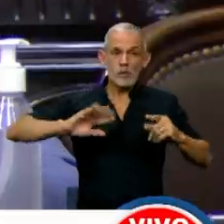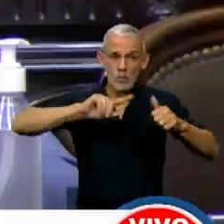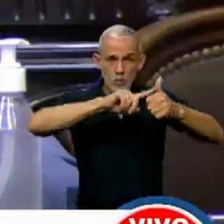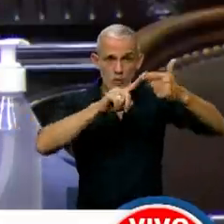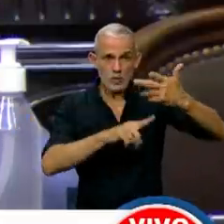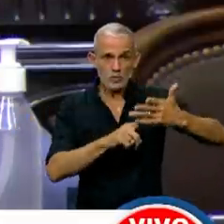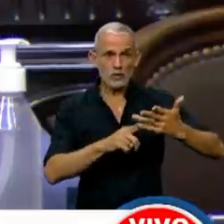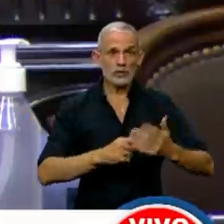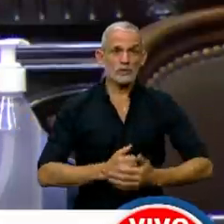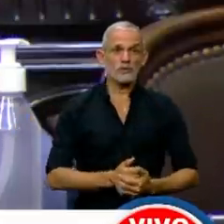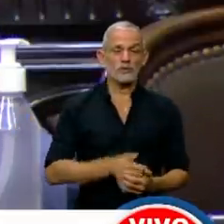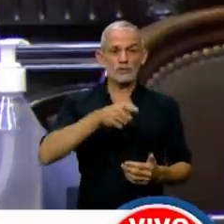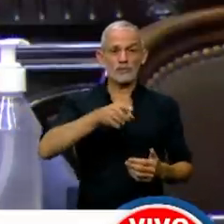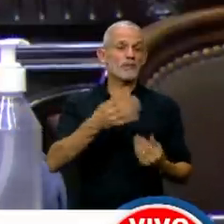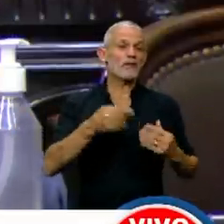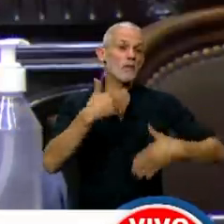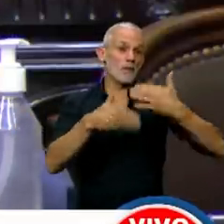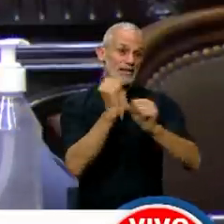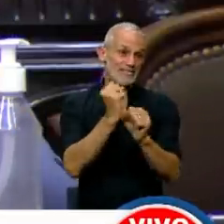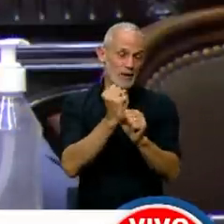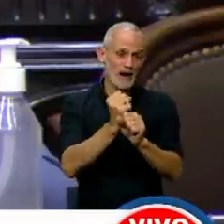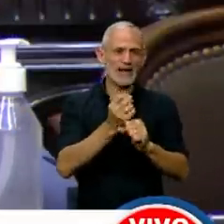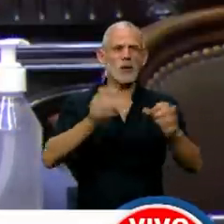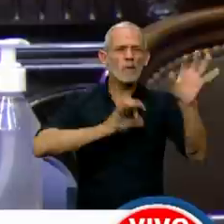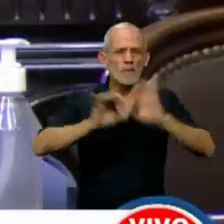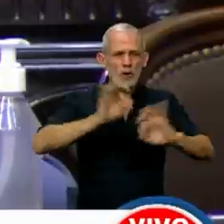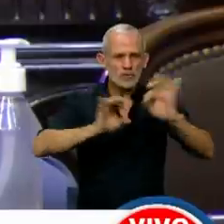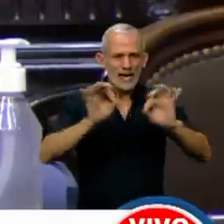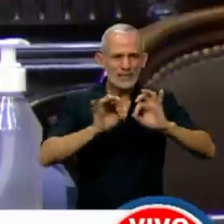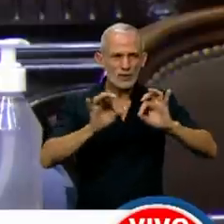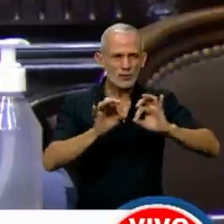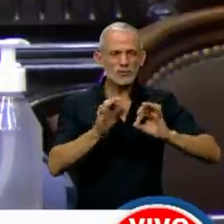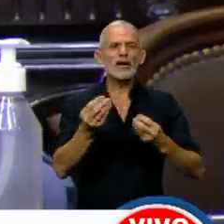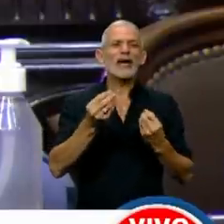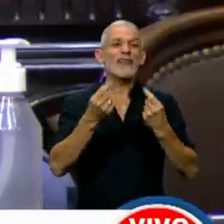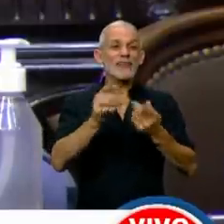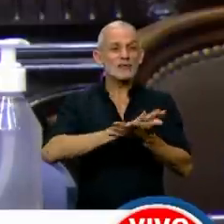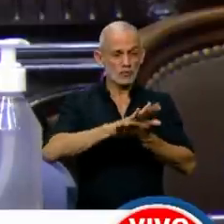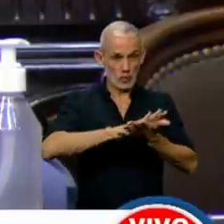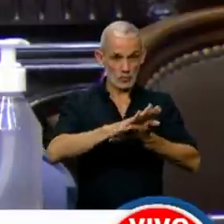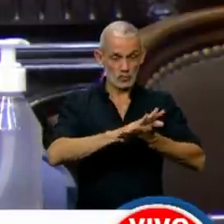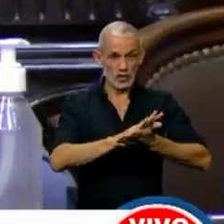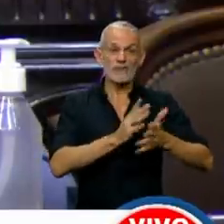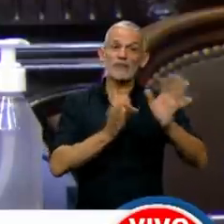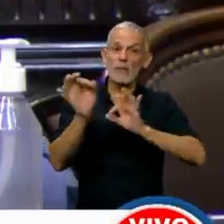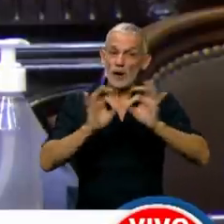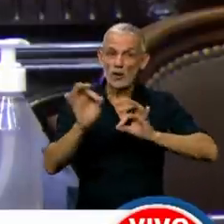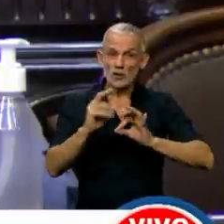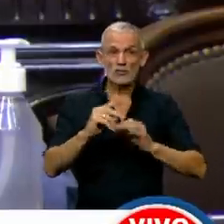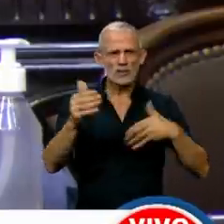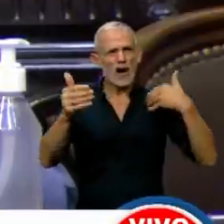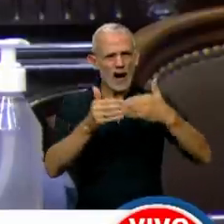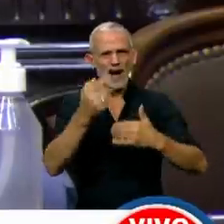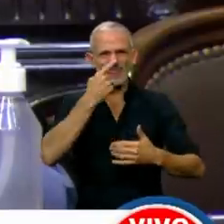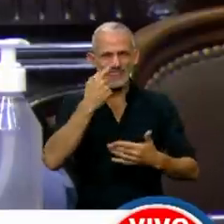presidente nosotros vamos a seguir trabajando en proyectos que den respuesta en proyectos que acerquen